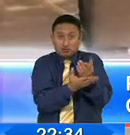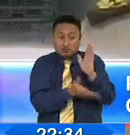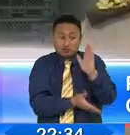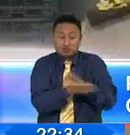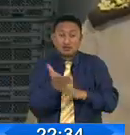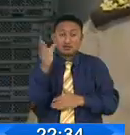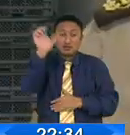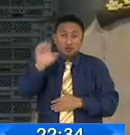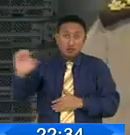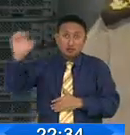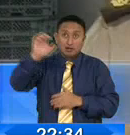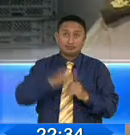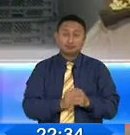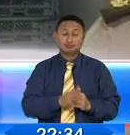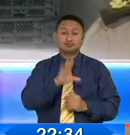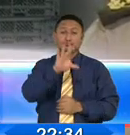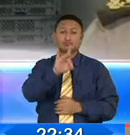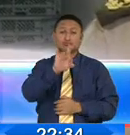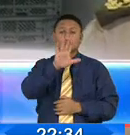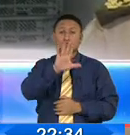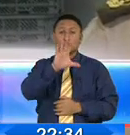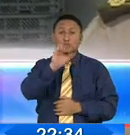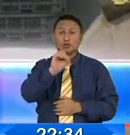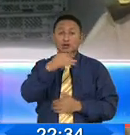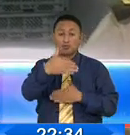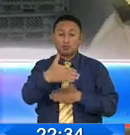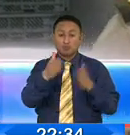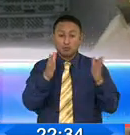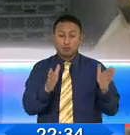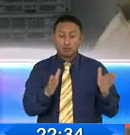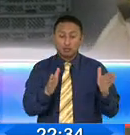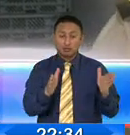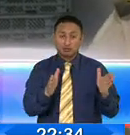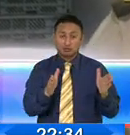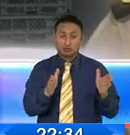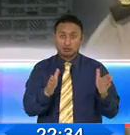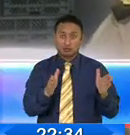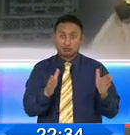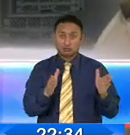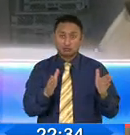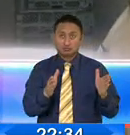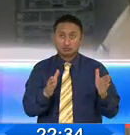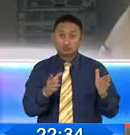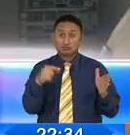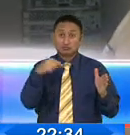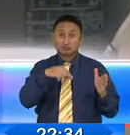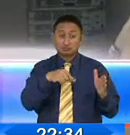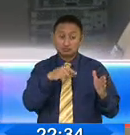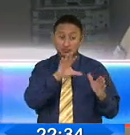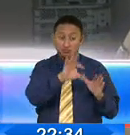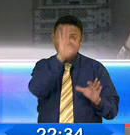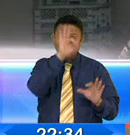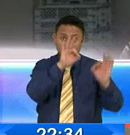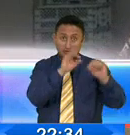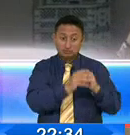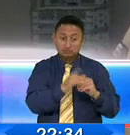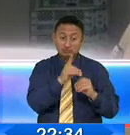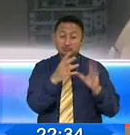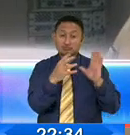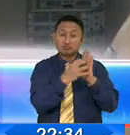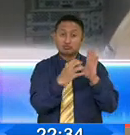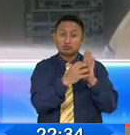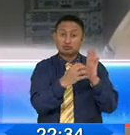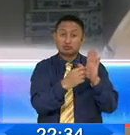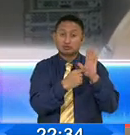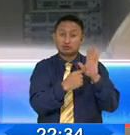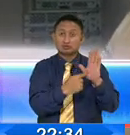Son 850 bloques tipo ladrillo los que han sido encontrados y tienen